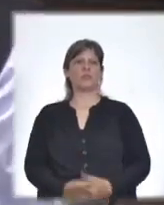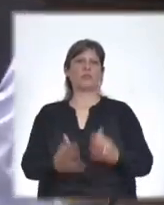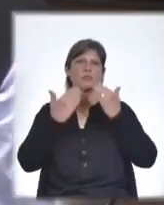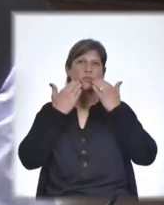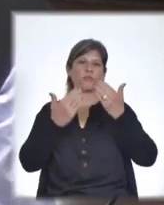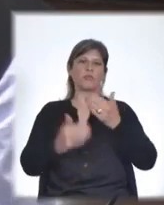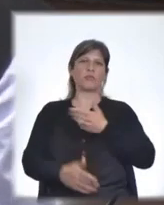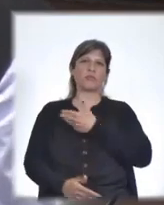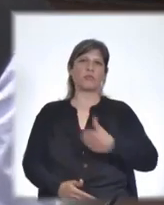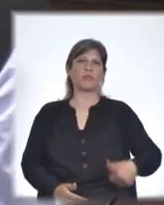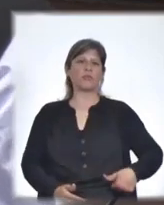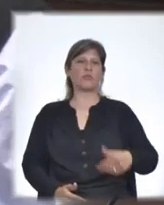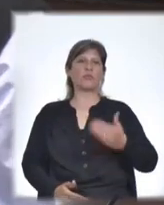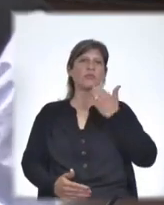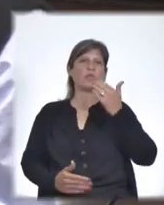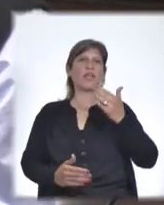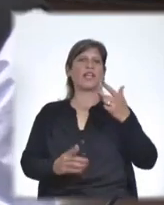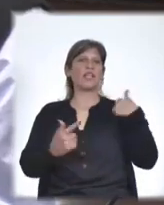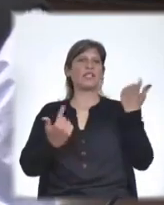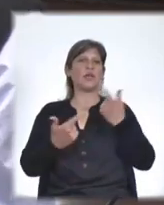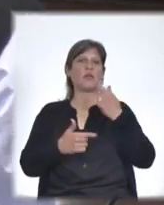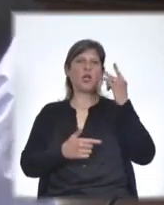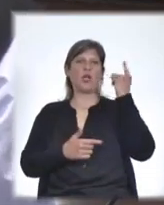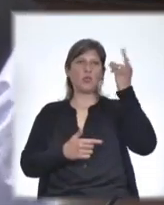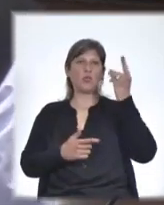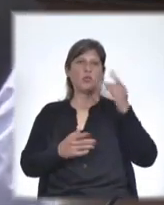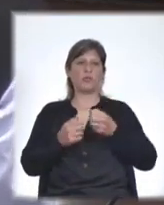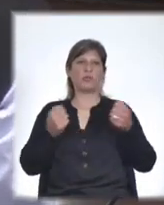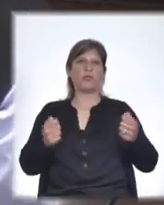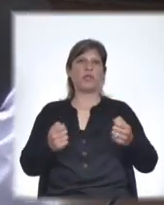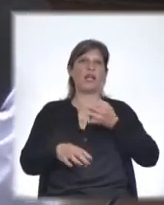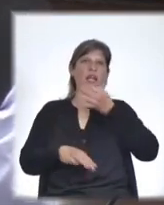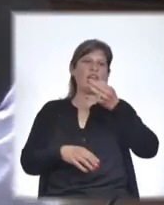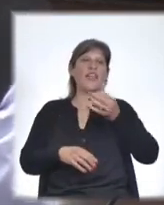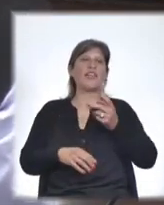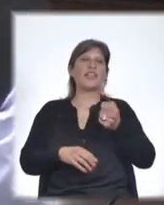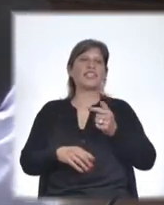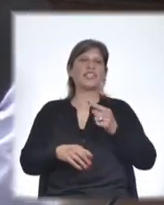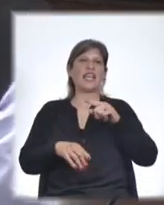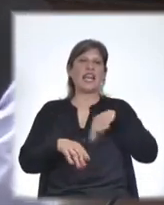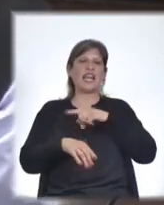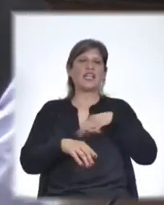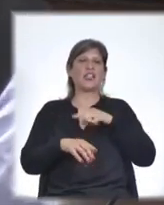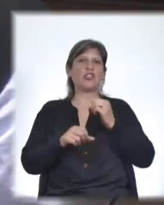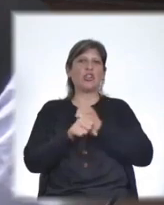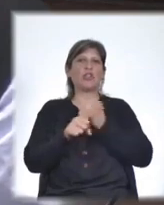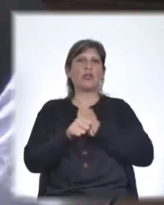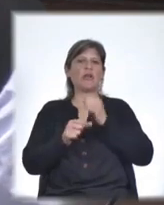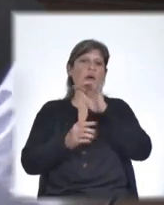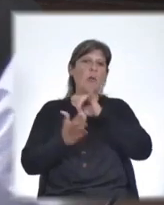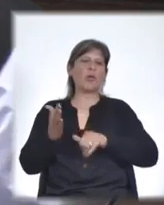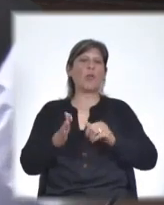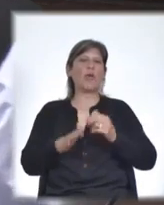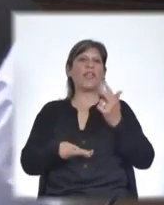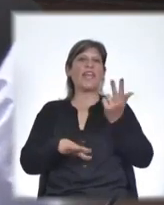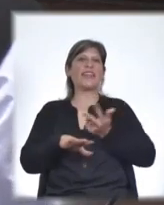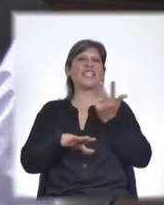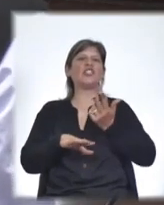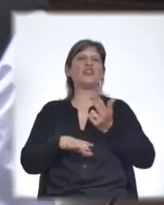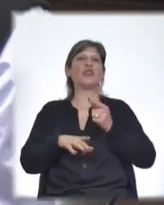Gracias, señor presidente, y gracias a la Cámara por esta prórroga. Como le decía recién, las horas trabajadas se redujeron en promedio 3 horas por